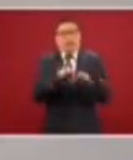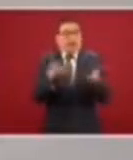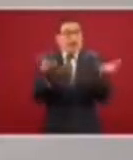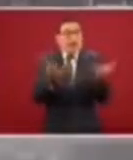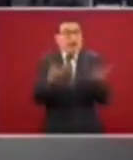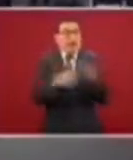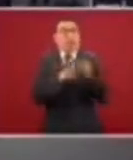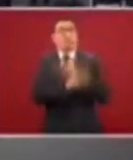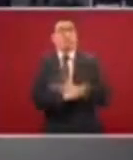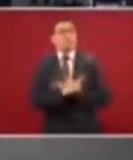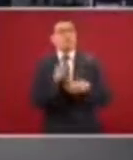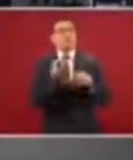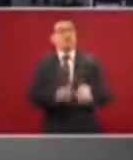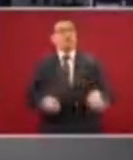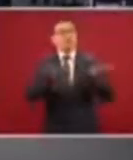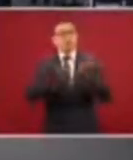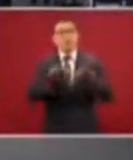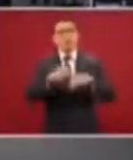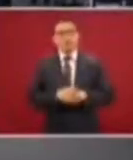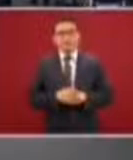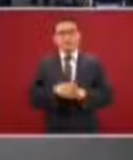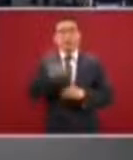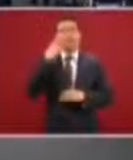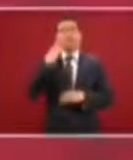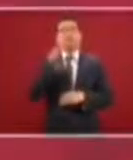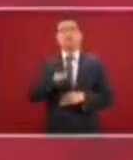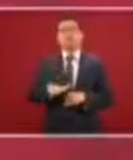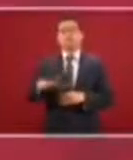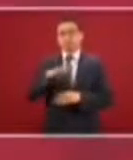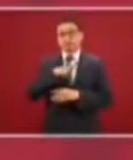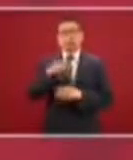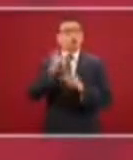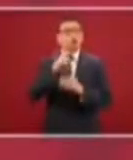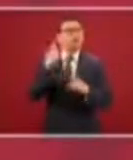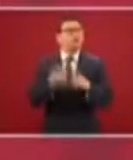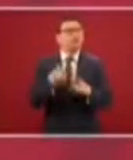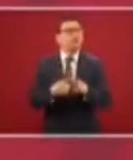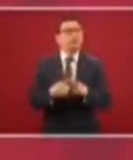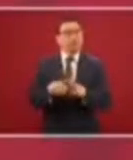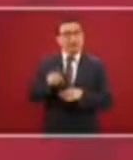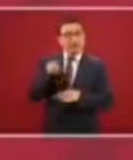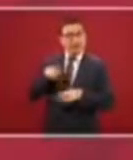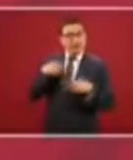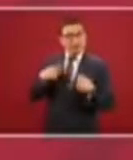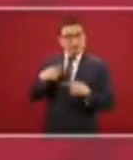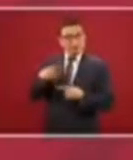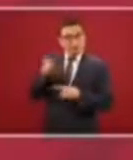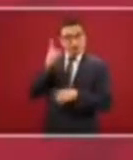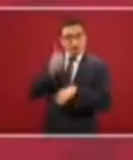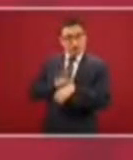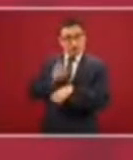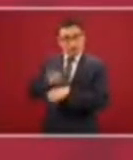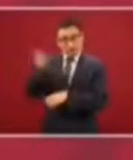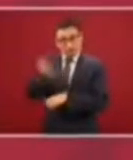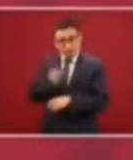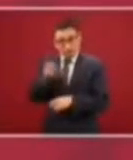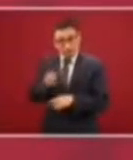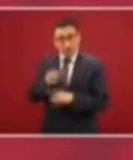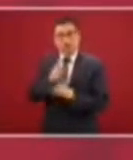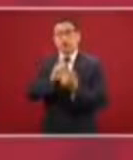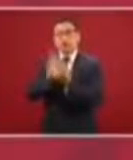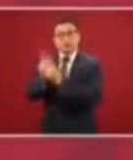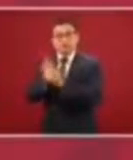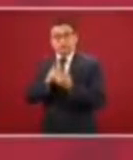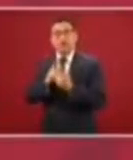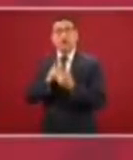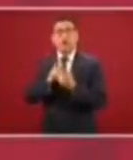es importante alrededor de los casos, pero como una medida preventiva general, ya